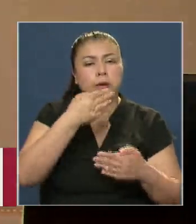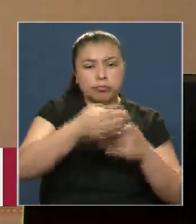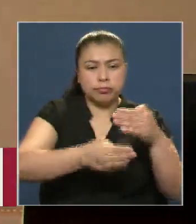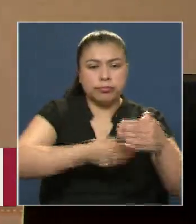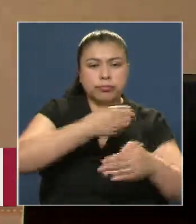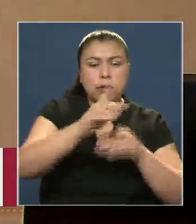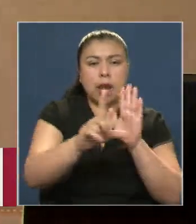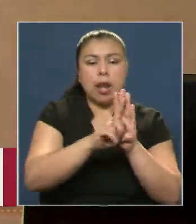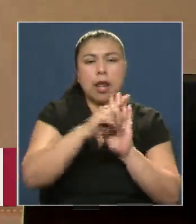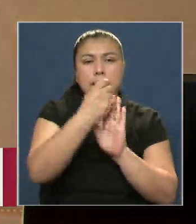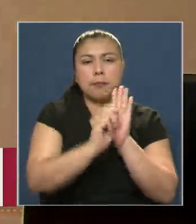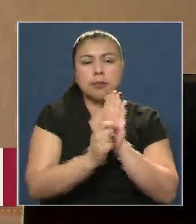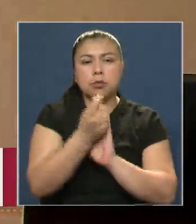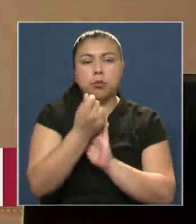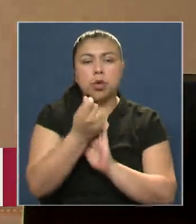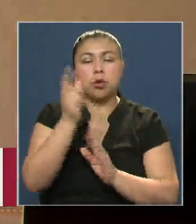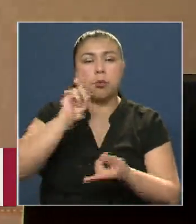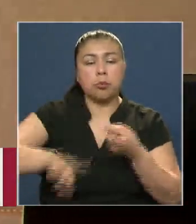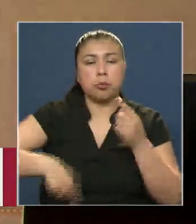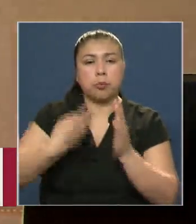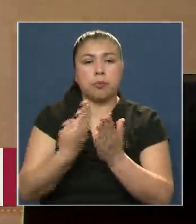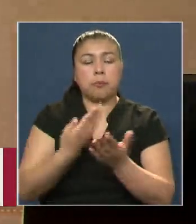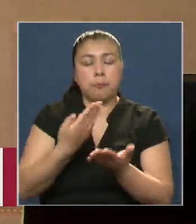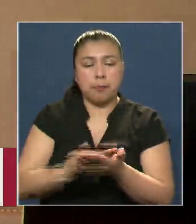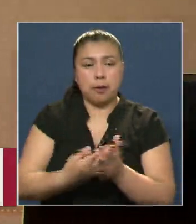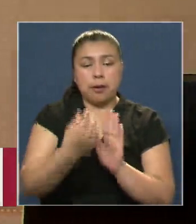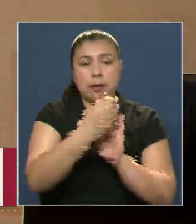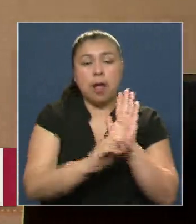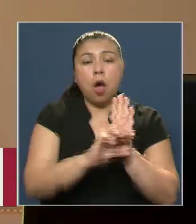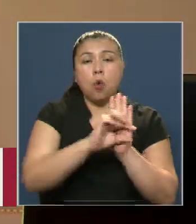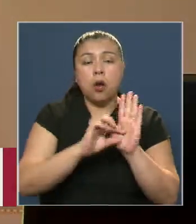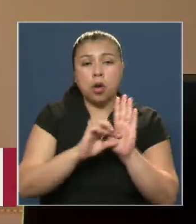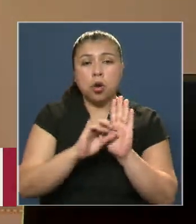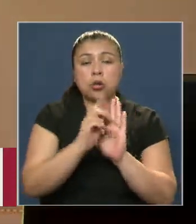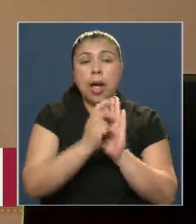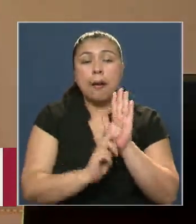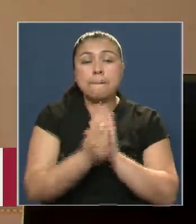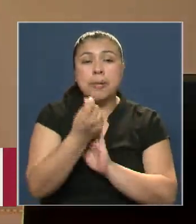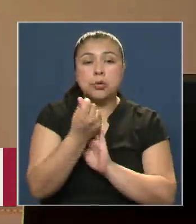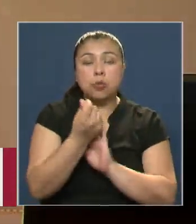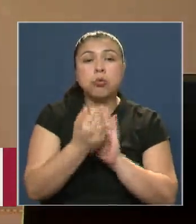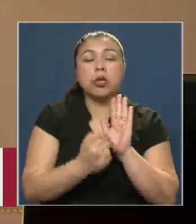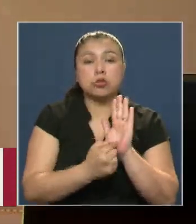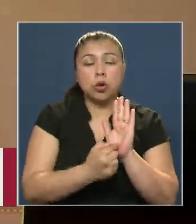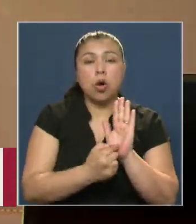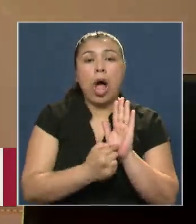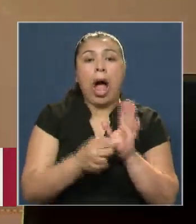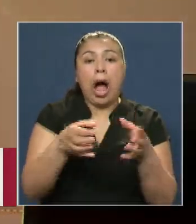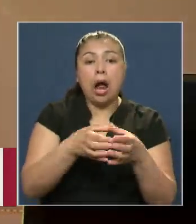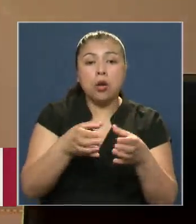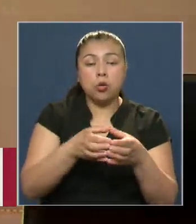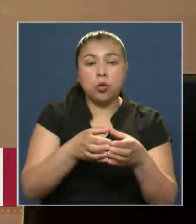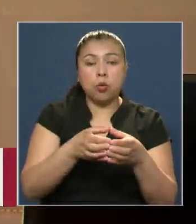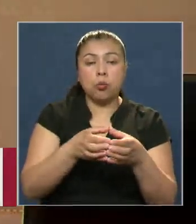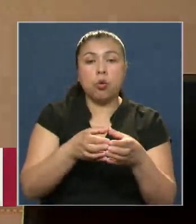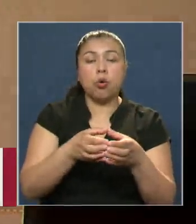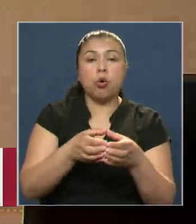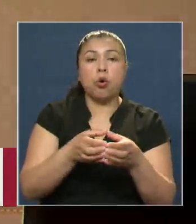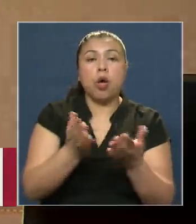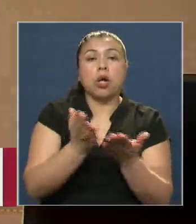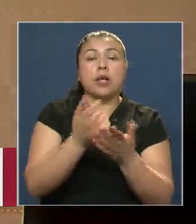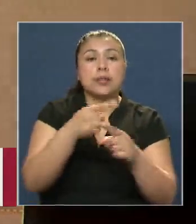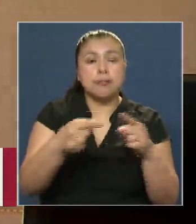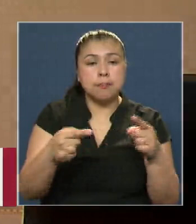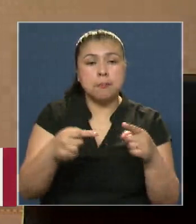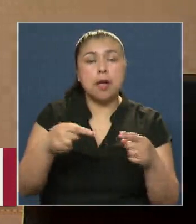con la ley de presupuesto al incorporar por primera vez en la historia una glosa presupuestaria dedicada a este grupo que en nuestro